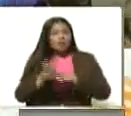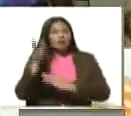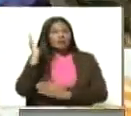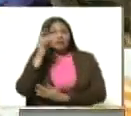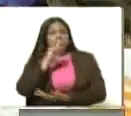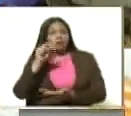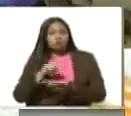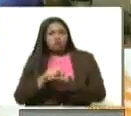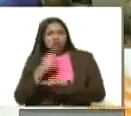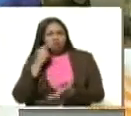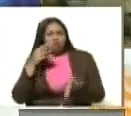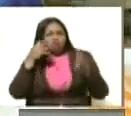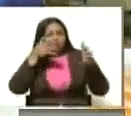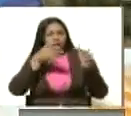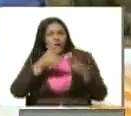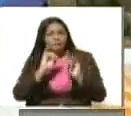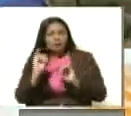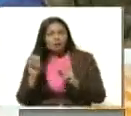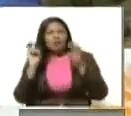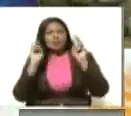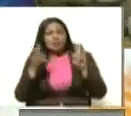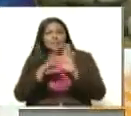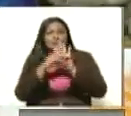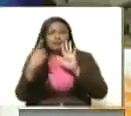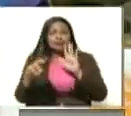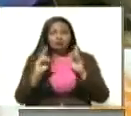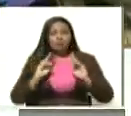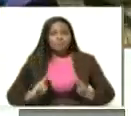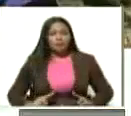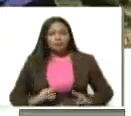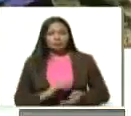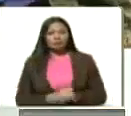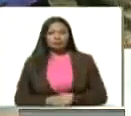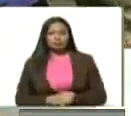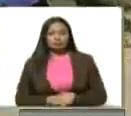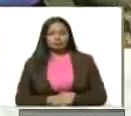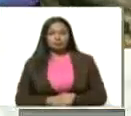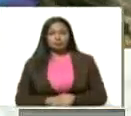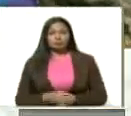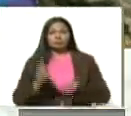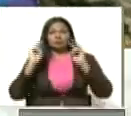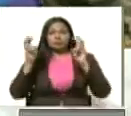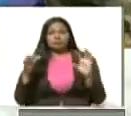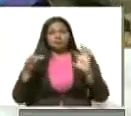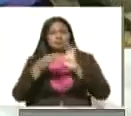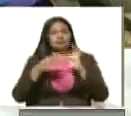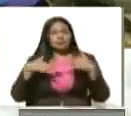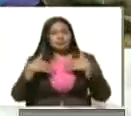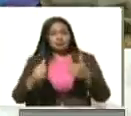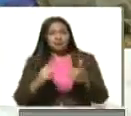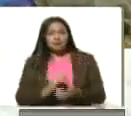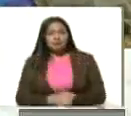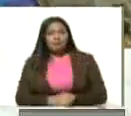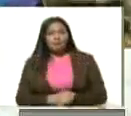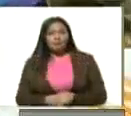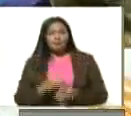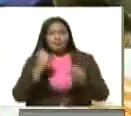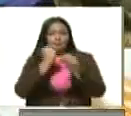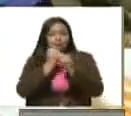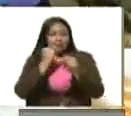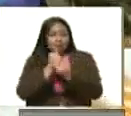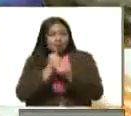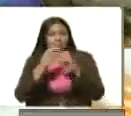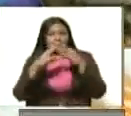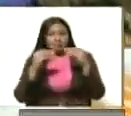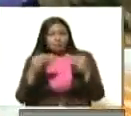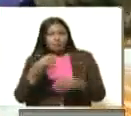Nacional, precisamente eso, que es un tema de derechos humanos, es un tema que va de la mano de la salud, el tema laboral, todo lo que